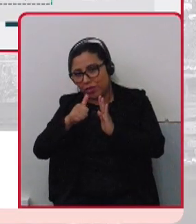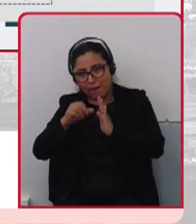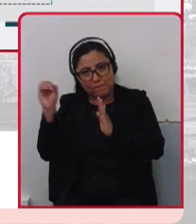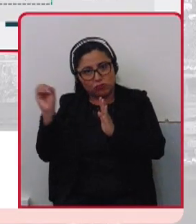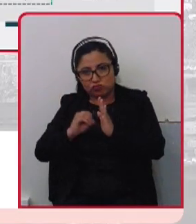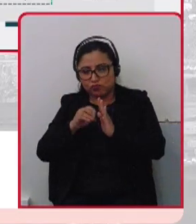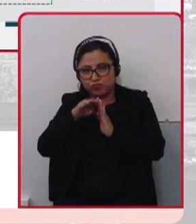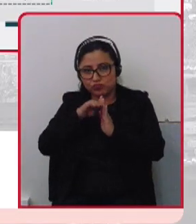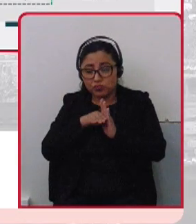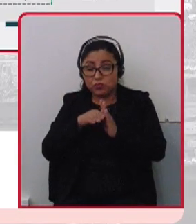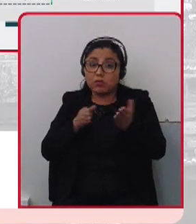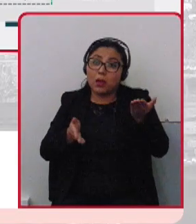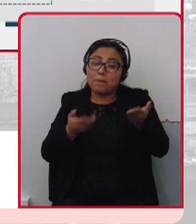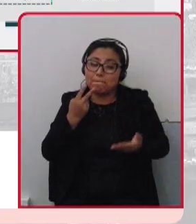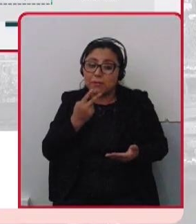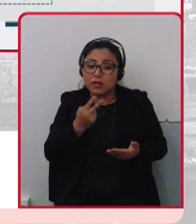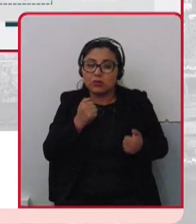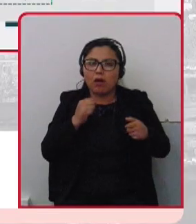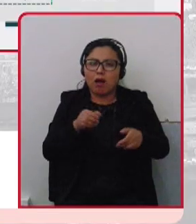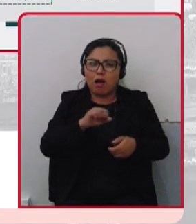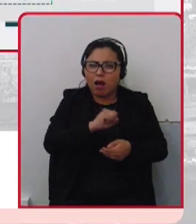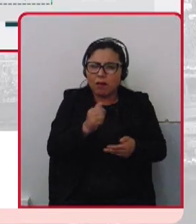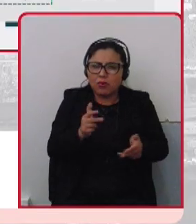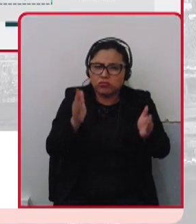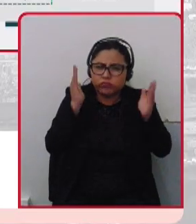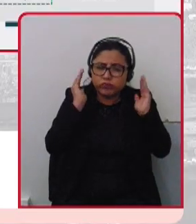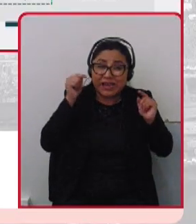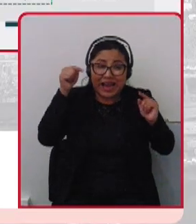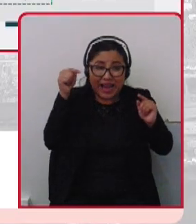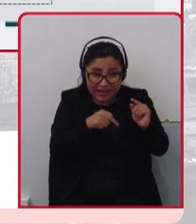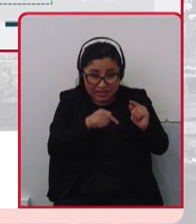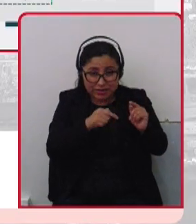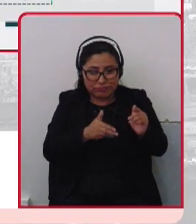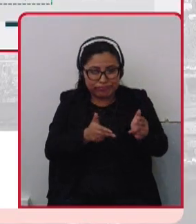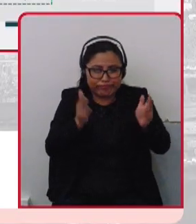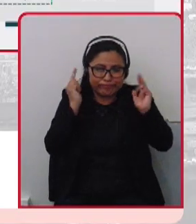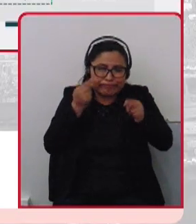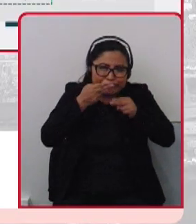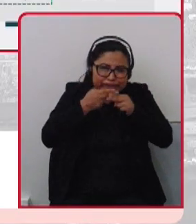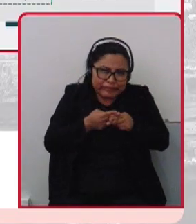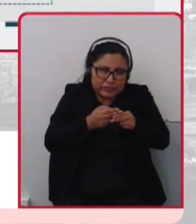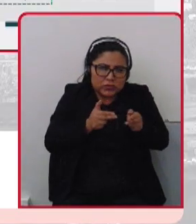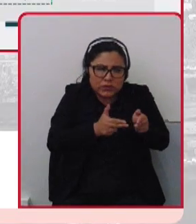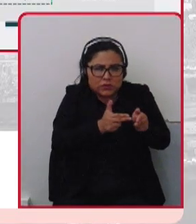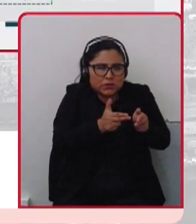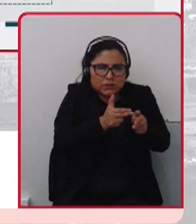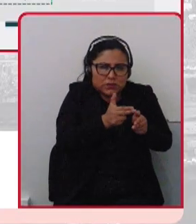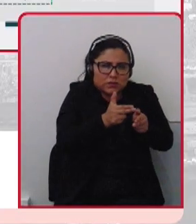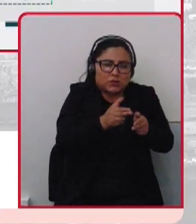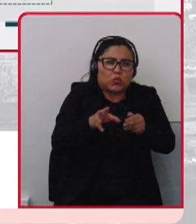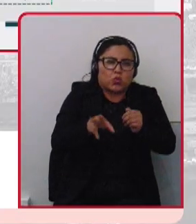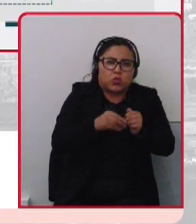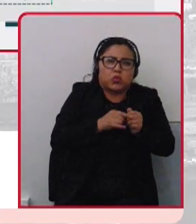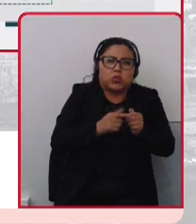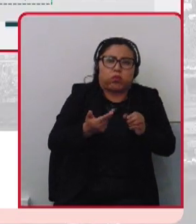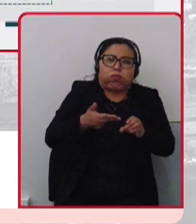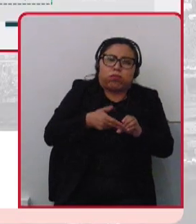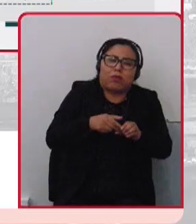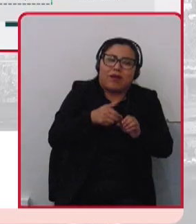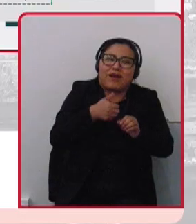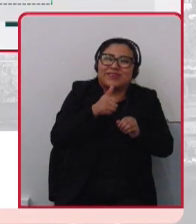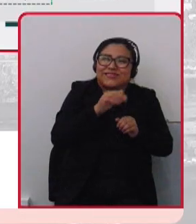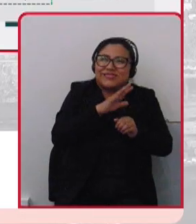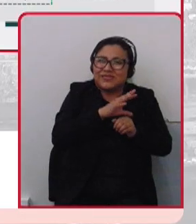esa situación. Y si nos ponemos a ver que estos camiones consumen en esa condición de subiendo cargado más de 750 litros por hora, estamos hablando de